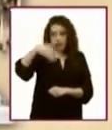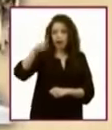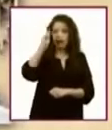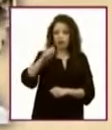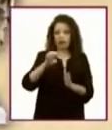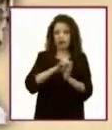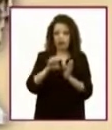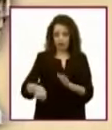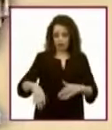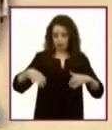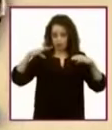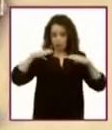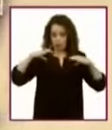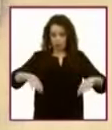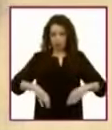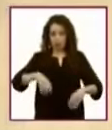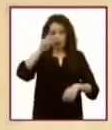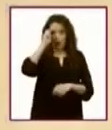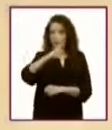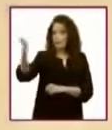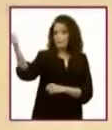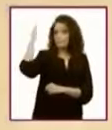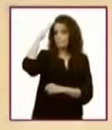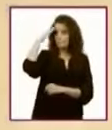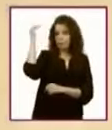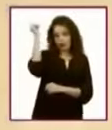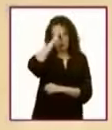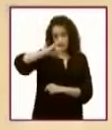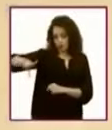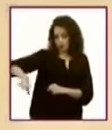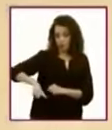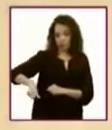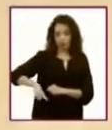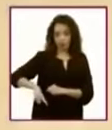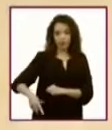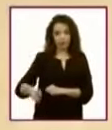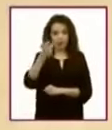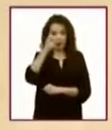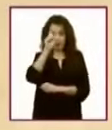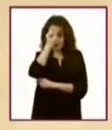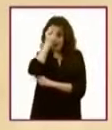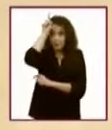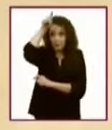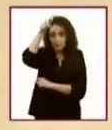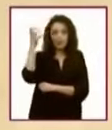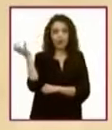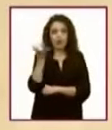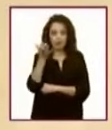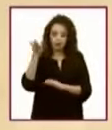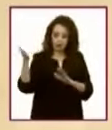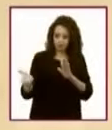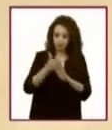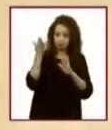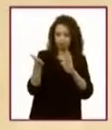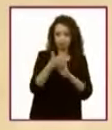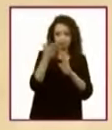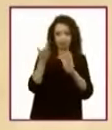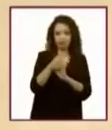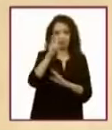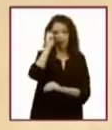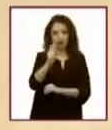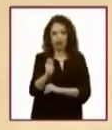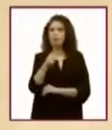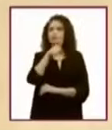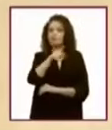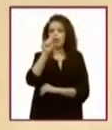emperador o gobernante en turno. Así, los egipcios esculpieron en el muro de piedra de un templo la